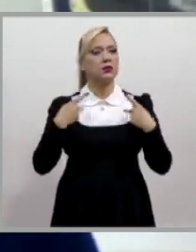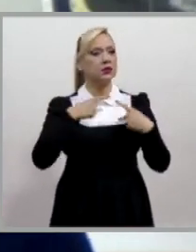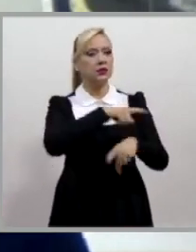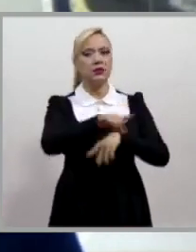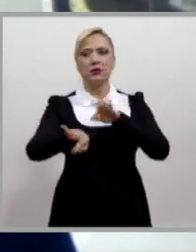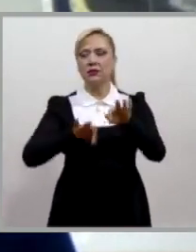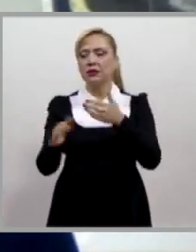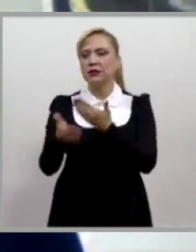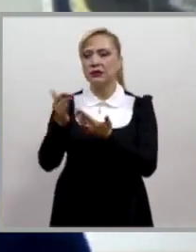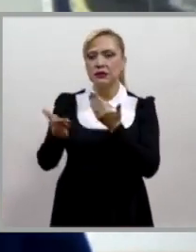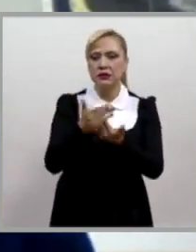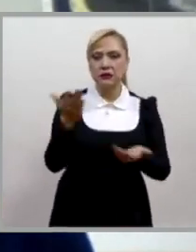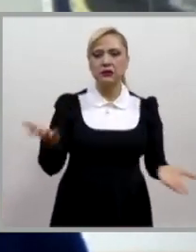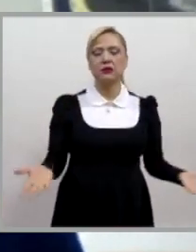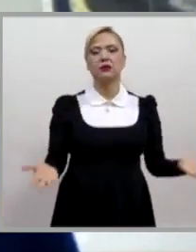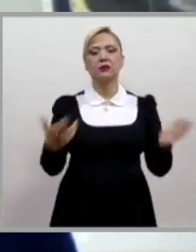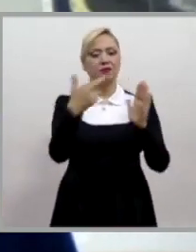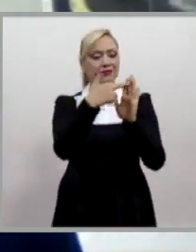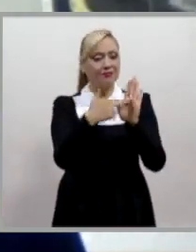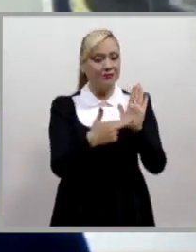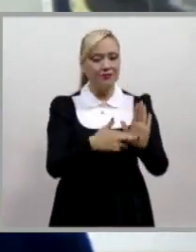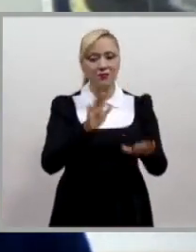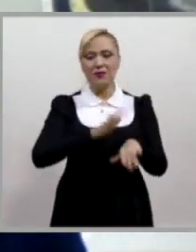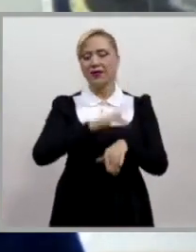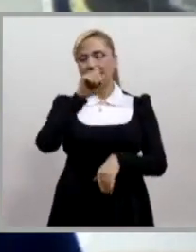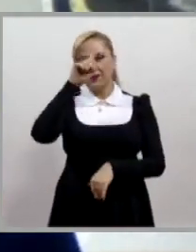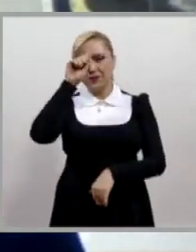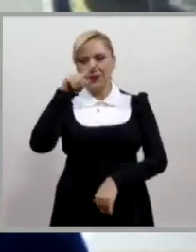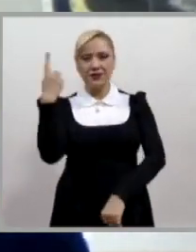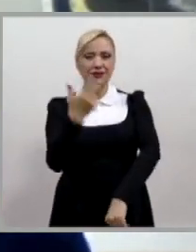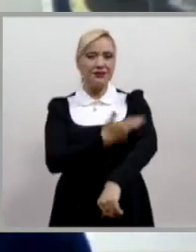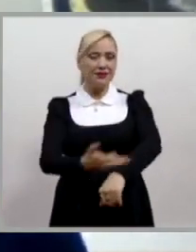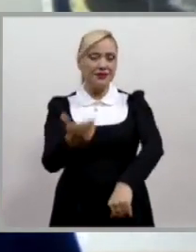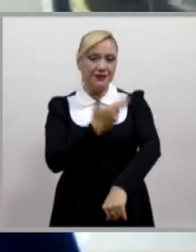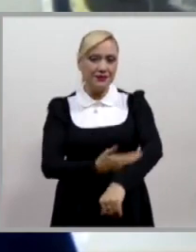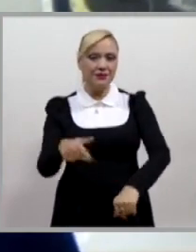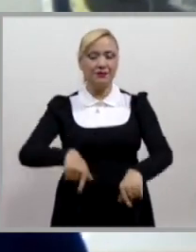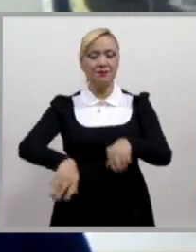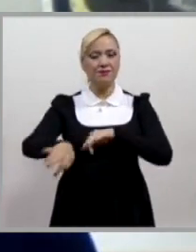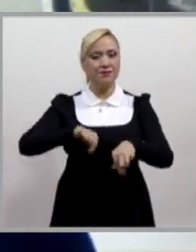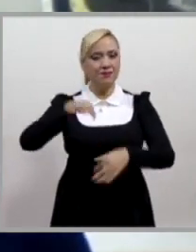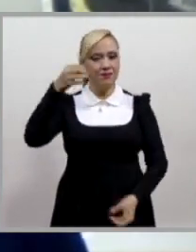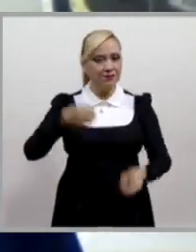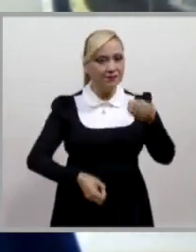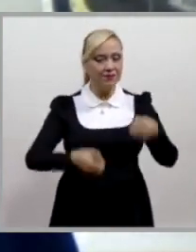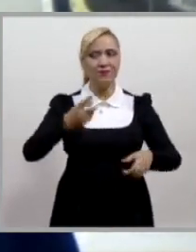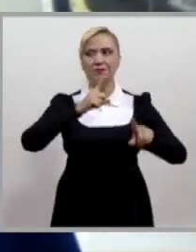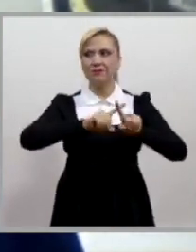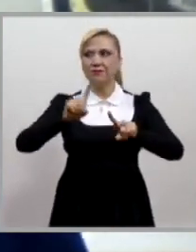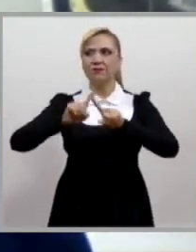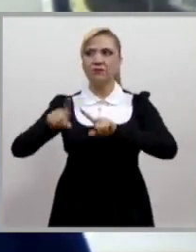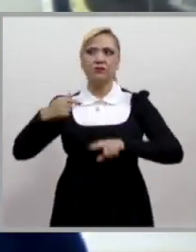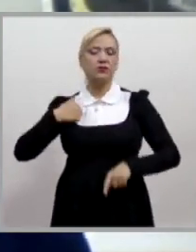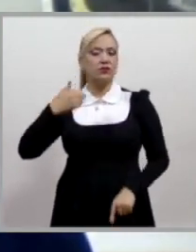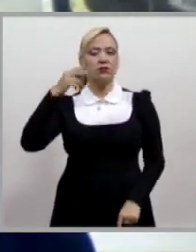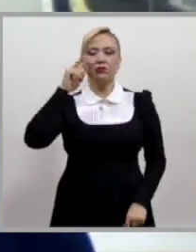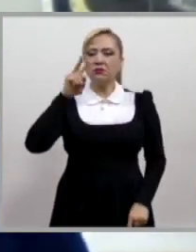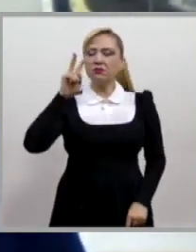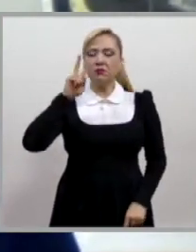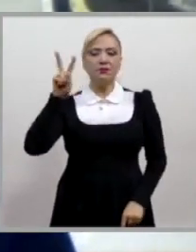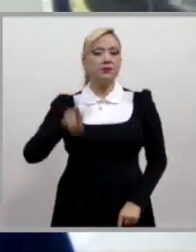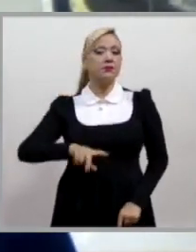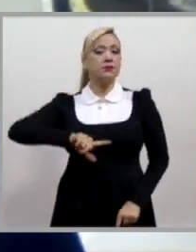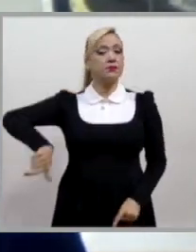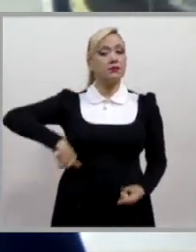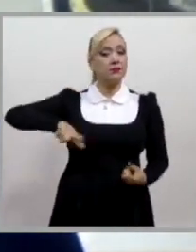de mecanismos para facilitar la realización del trabajo judicial, entre otras cuestiones que me parece que han sido una deuda